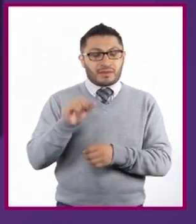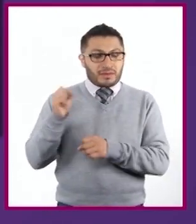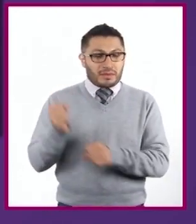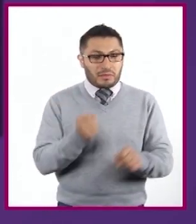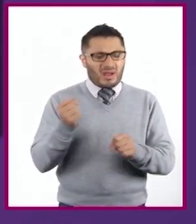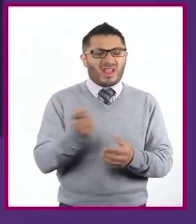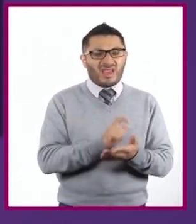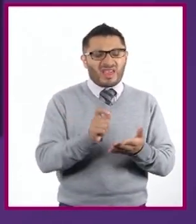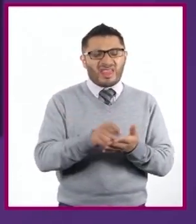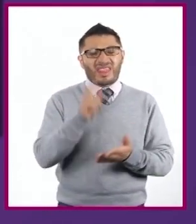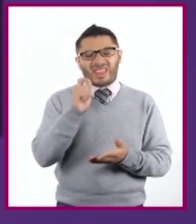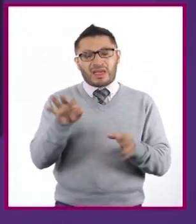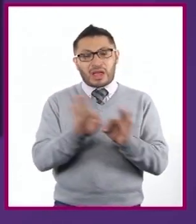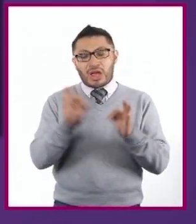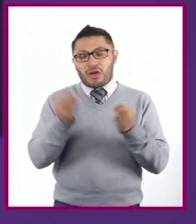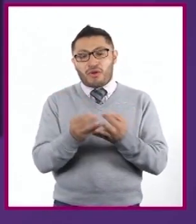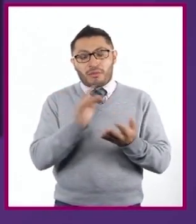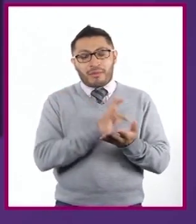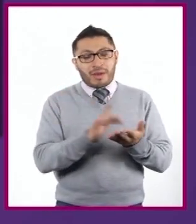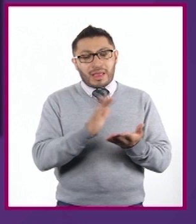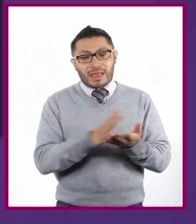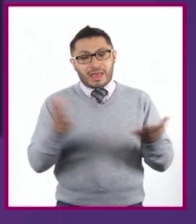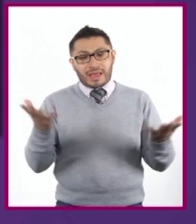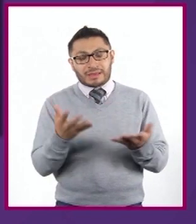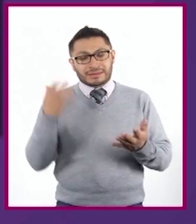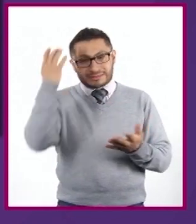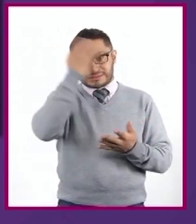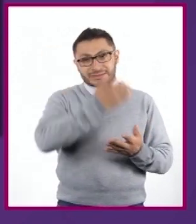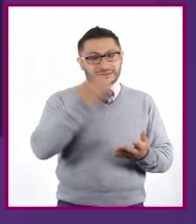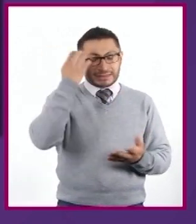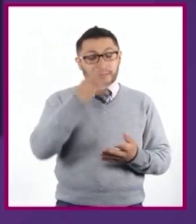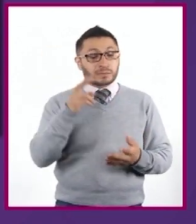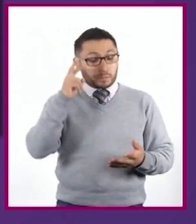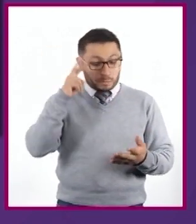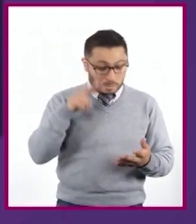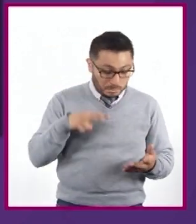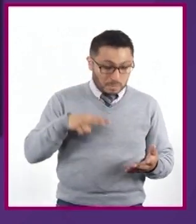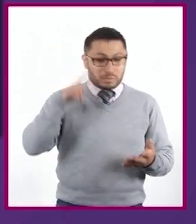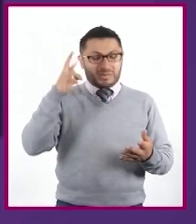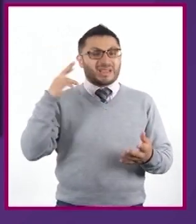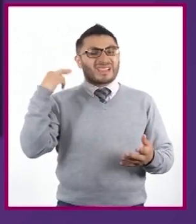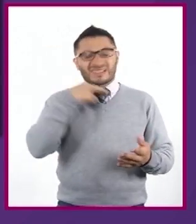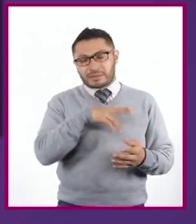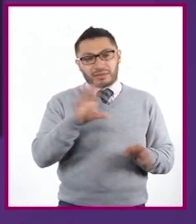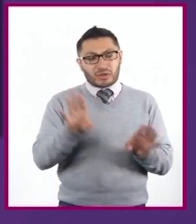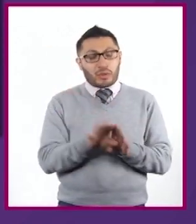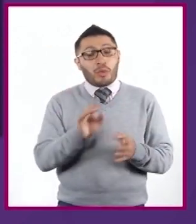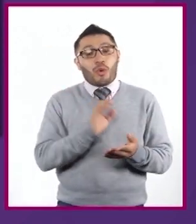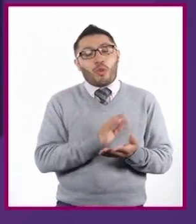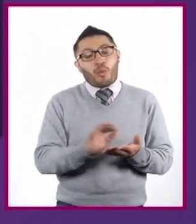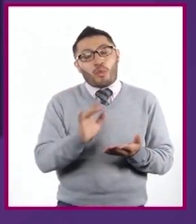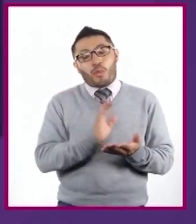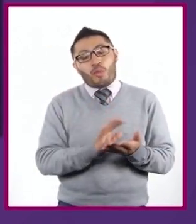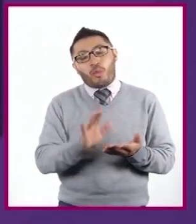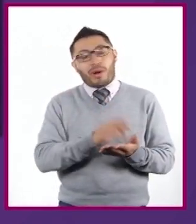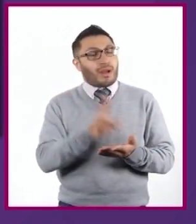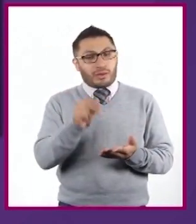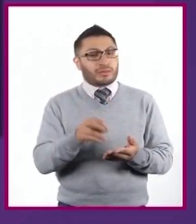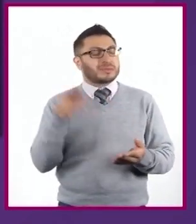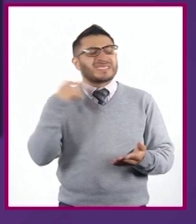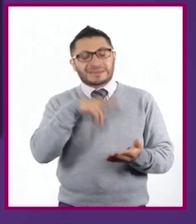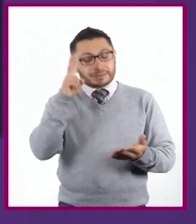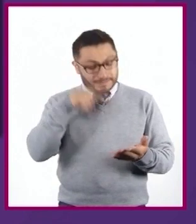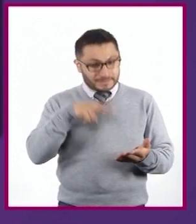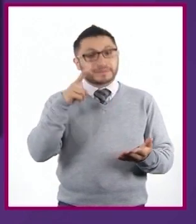una estrategia de lectura que consiste en hacer un examen superficial del texto sin leerlo detalladamente. La lectura de